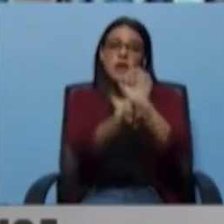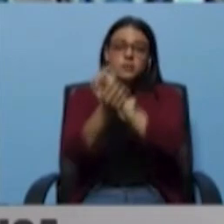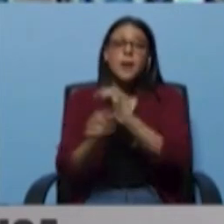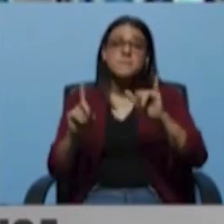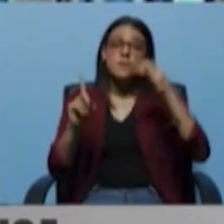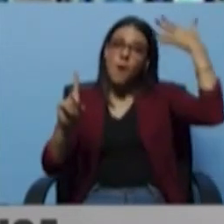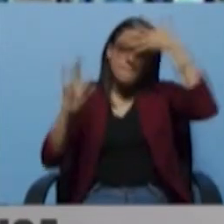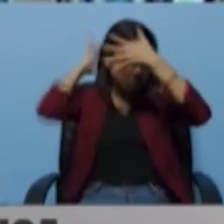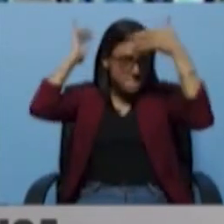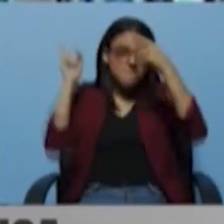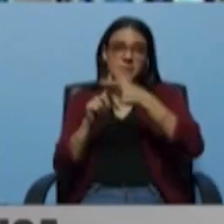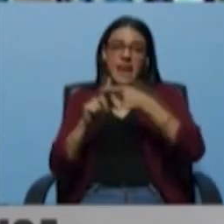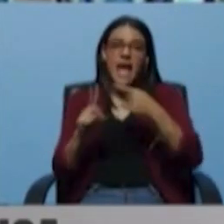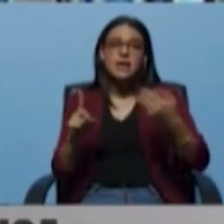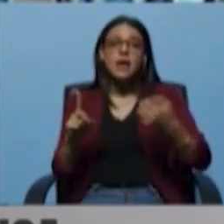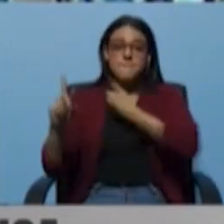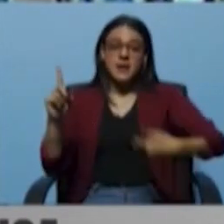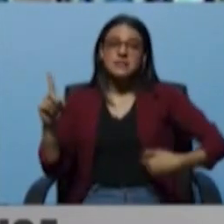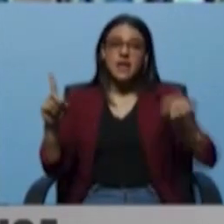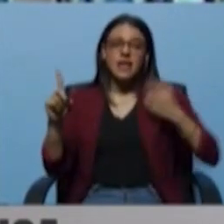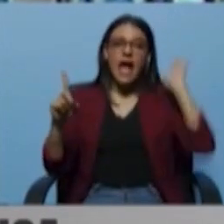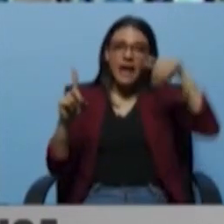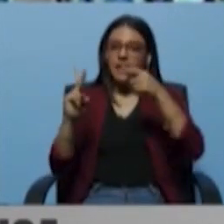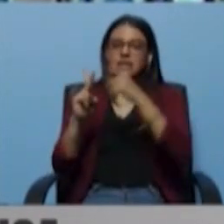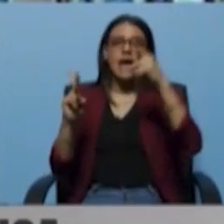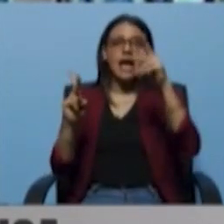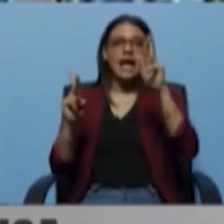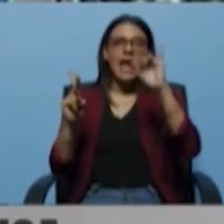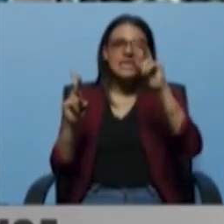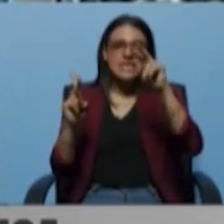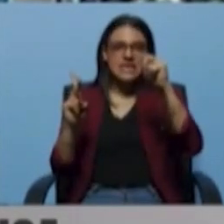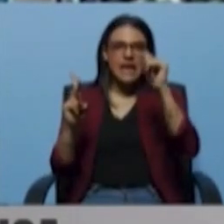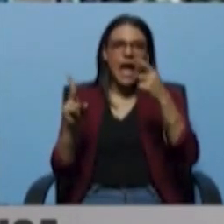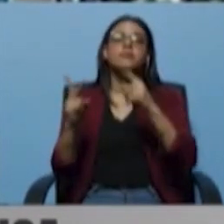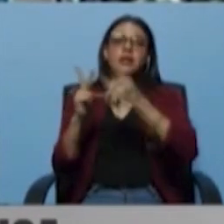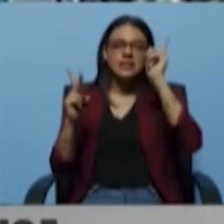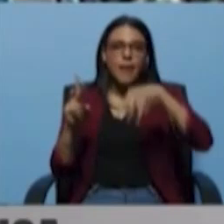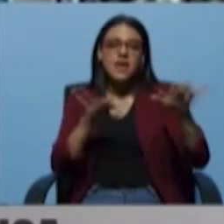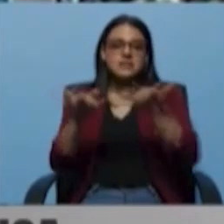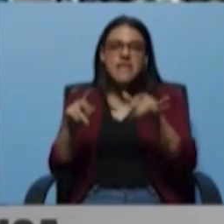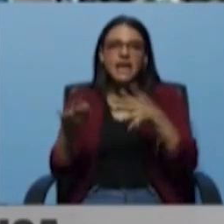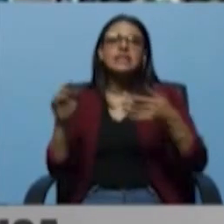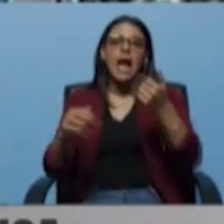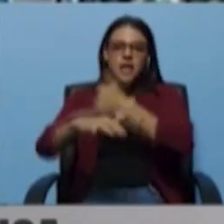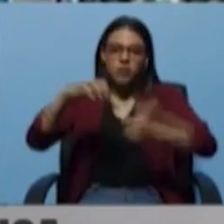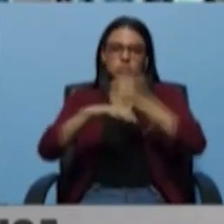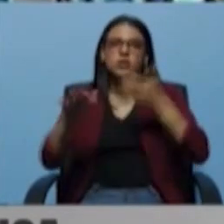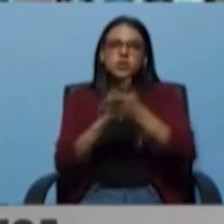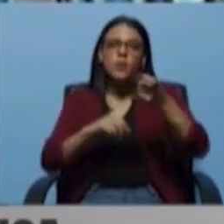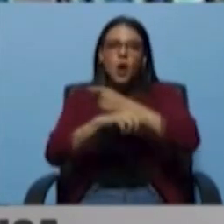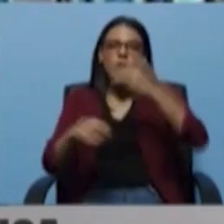Milei, presidente de la República Argentina, Karina Milei, secretaria general de la Presidencia de la Nación Argentina,